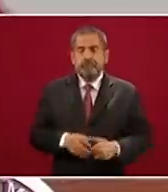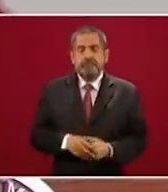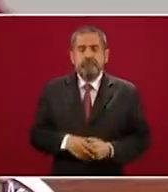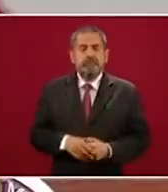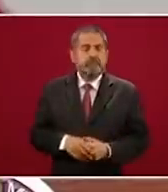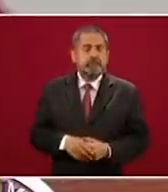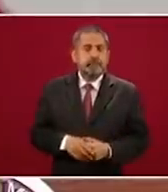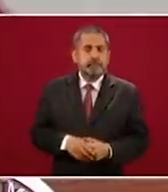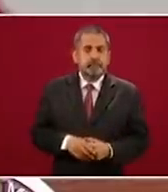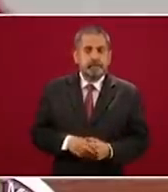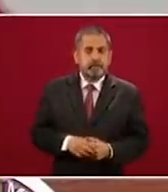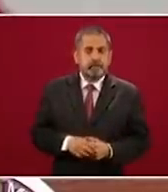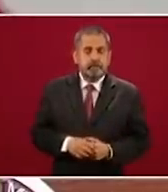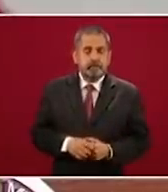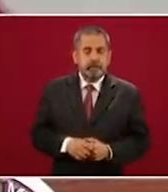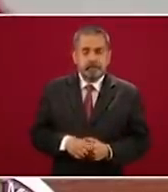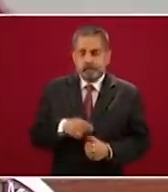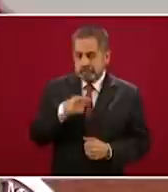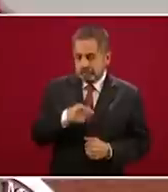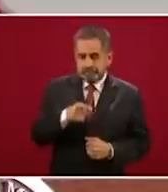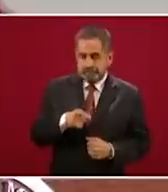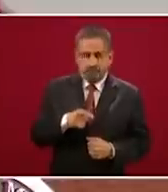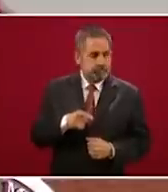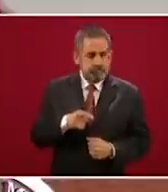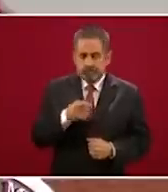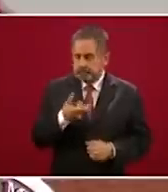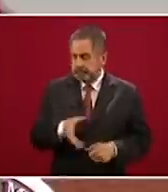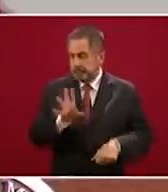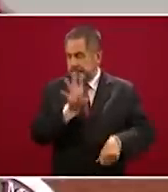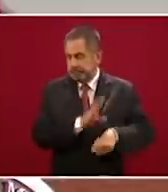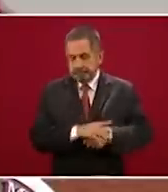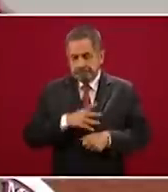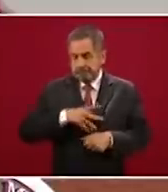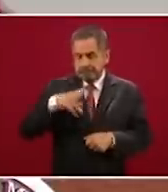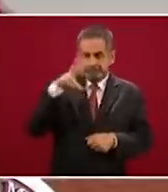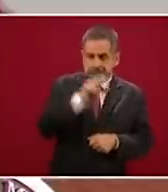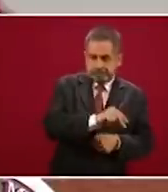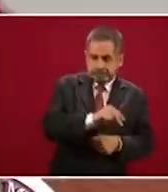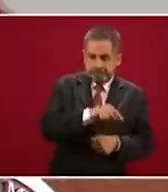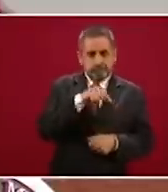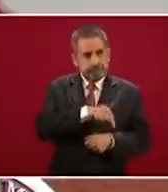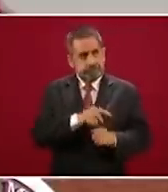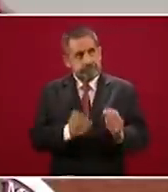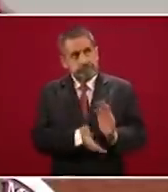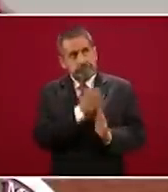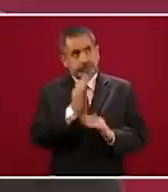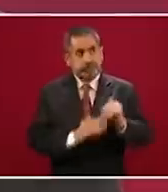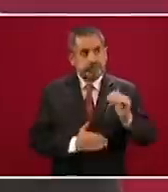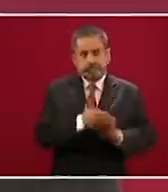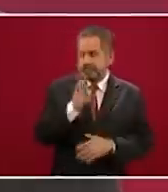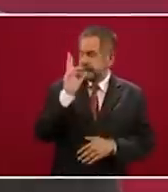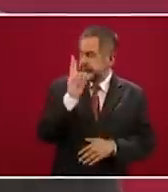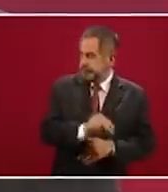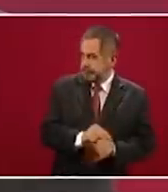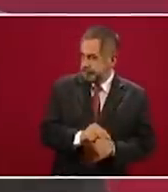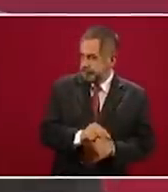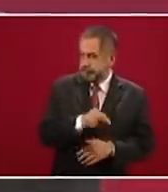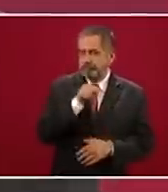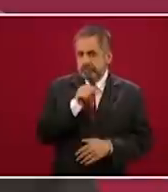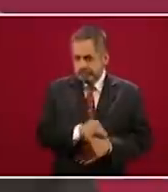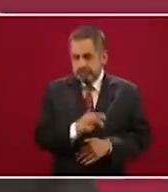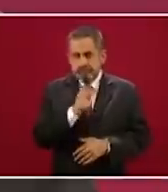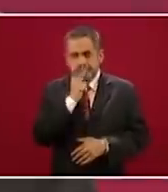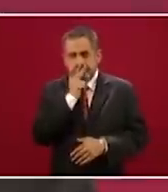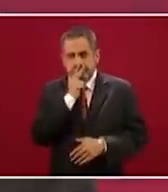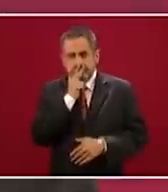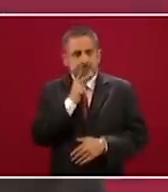que no vamos a permitir que se fraccione porque queremos que se convierta